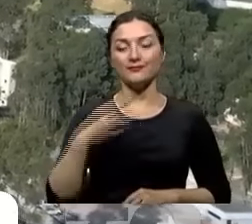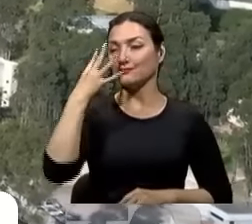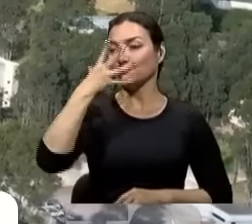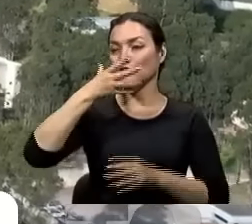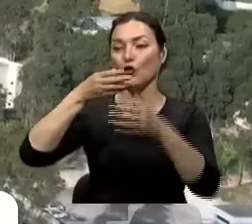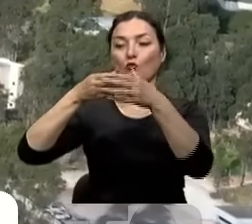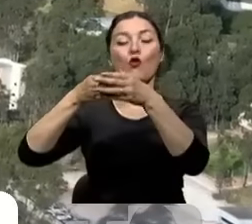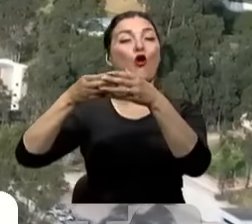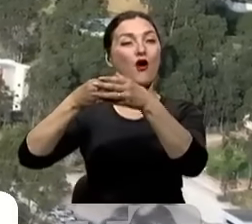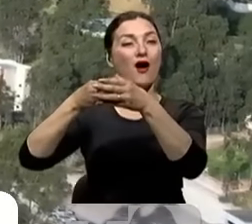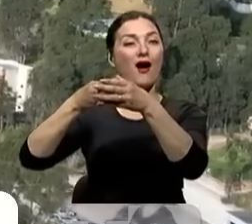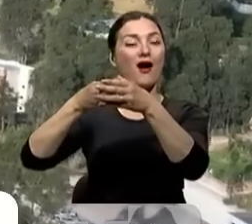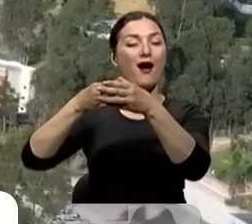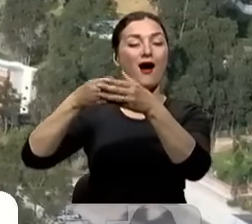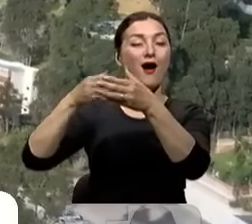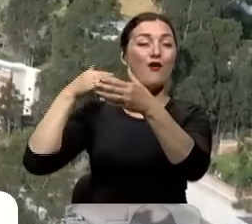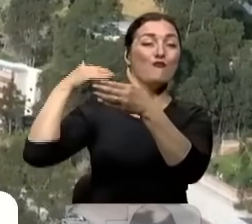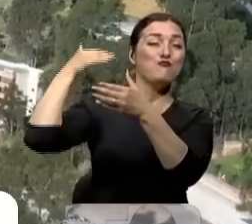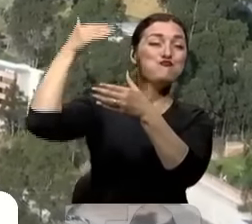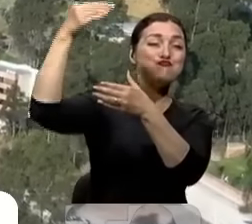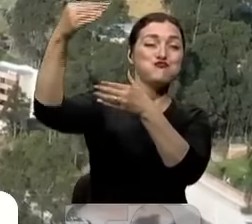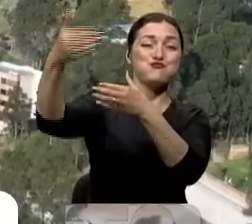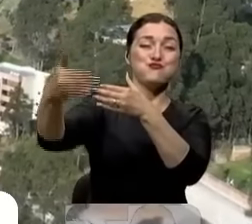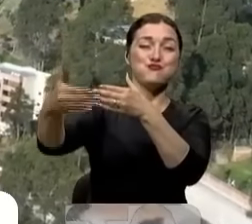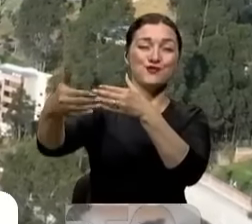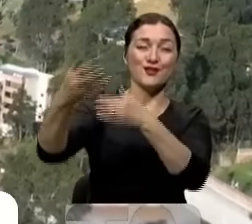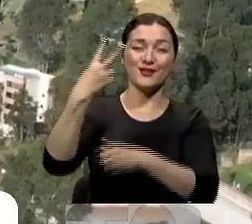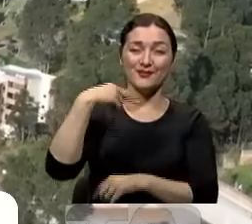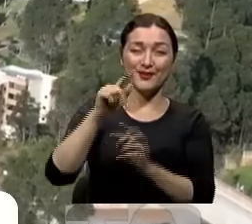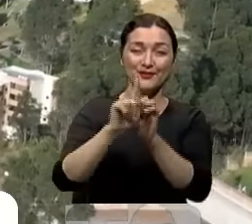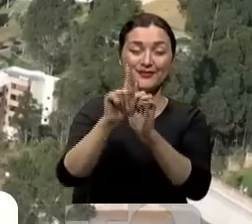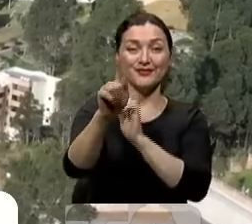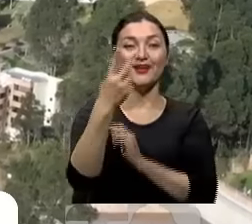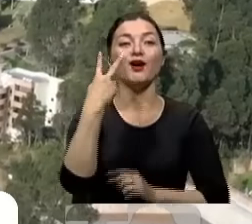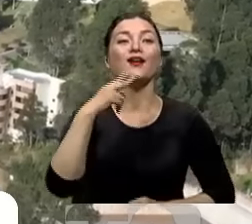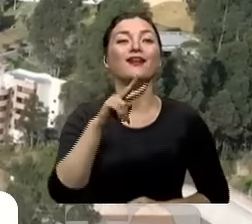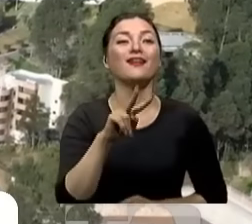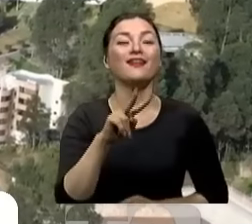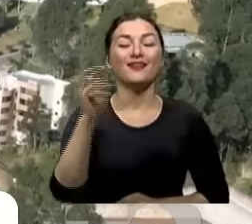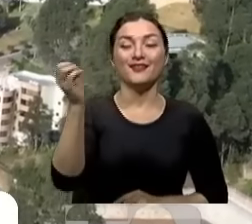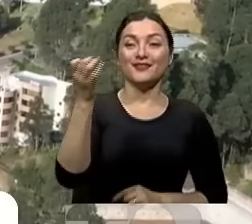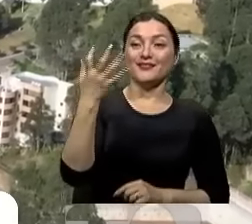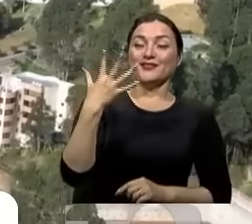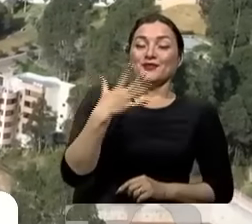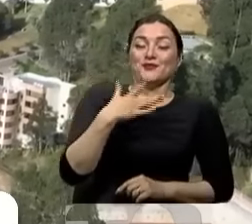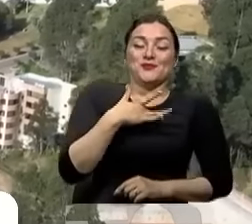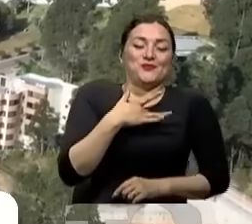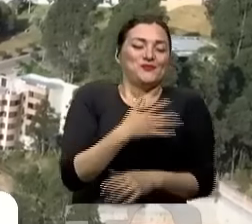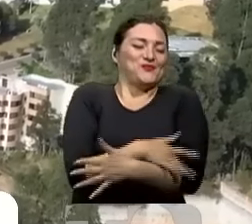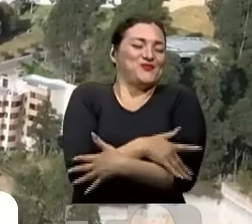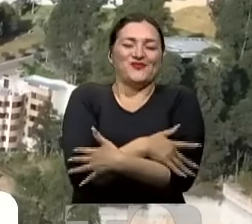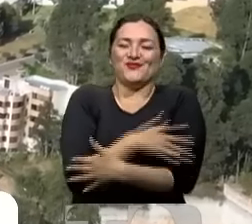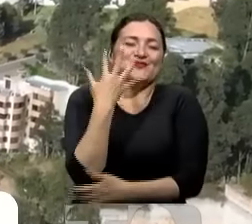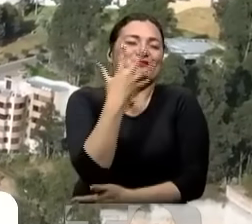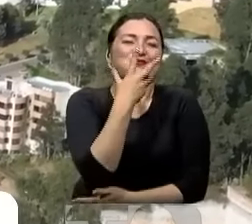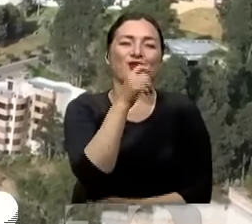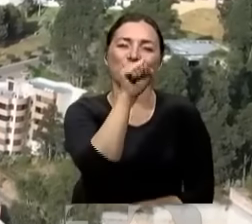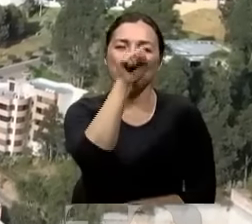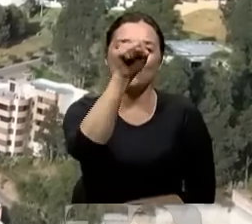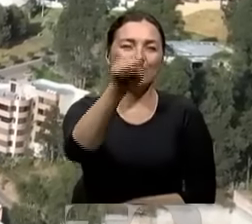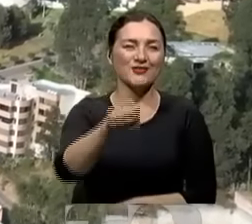Cotopaxi al fondo. Que nos, siempre que lo vemos nos ilumina, nos encanta. Desde muy temprano salió, para que veas,